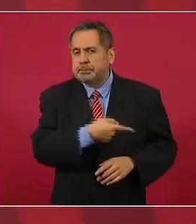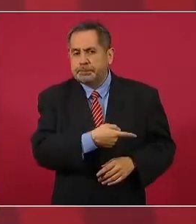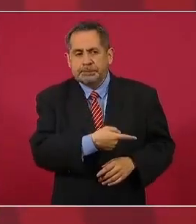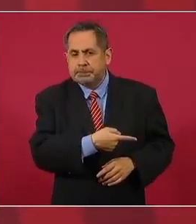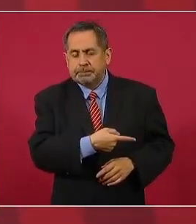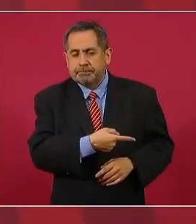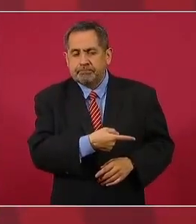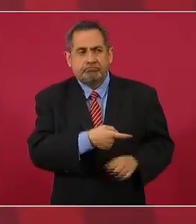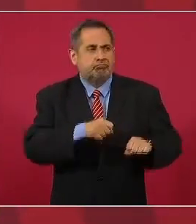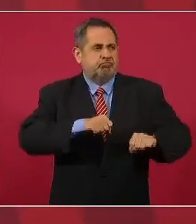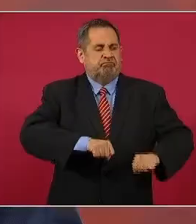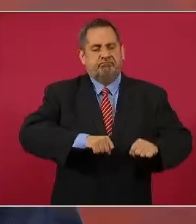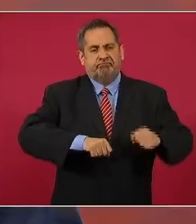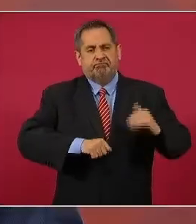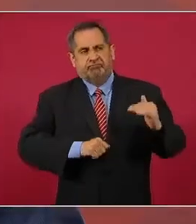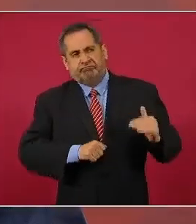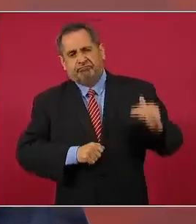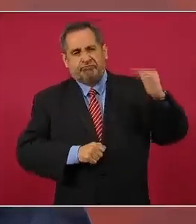a los potentados.